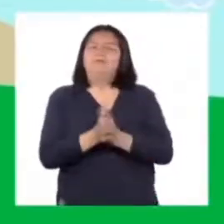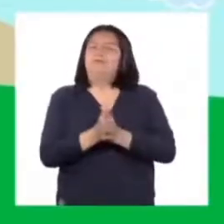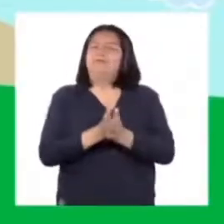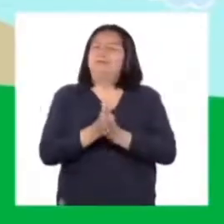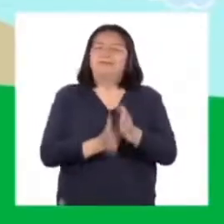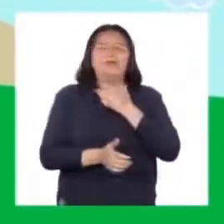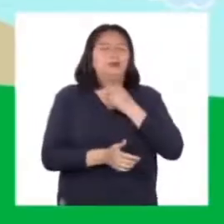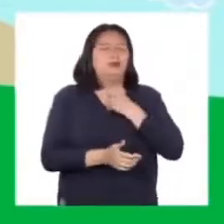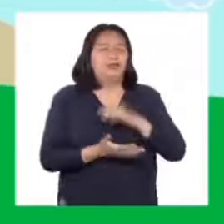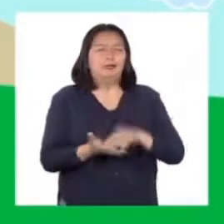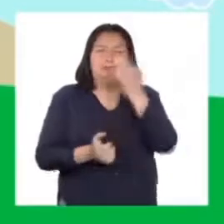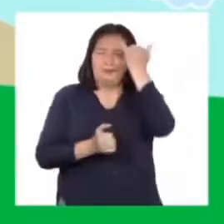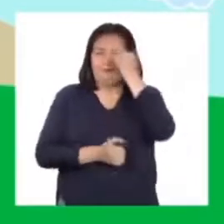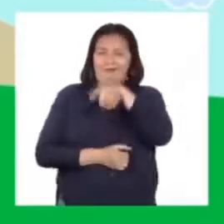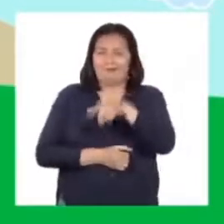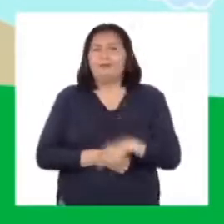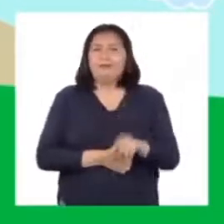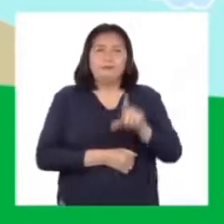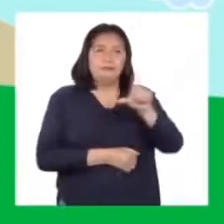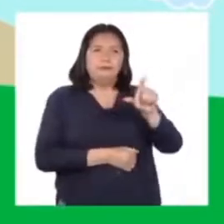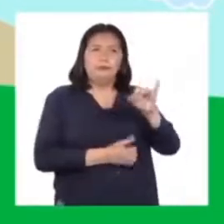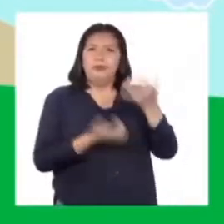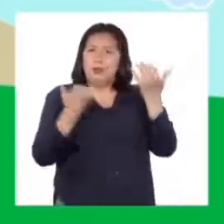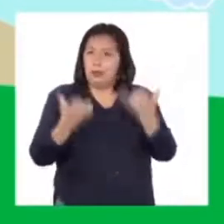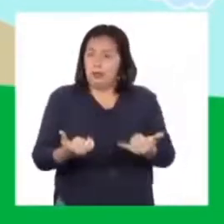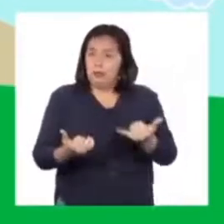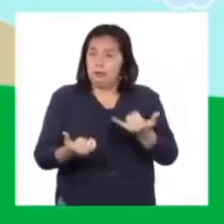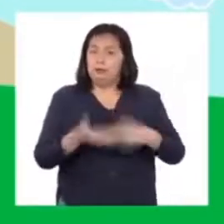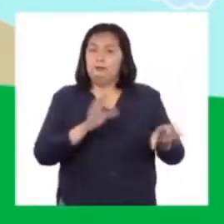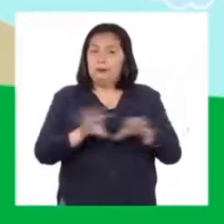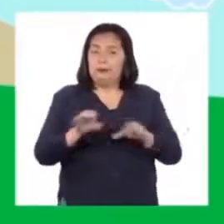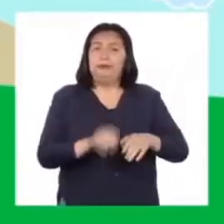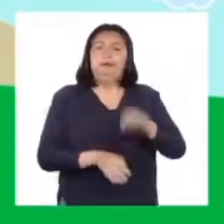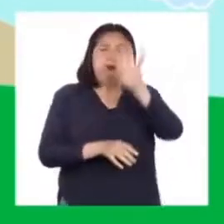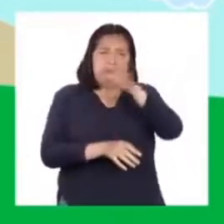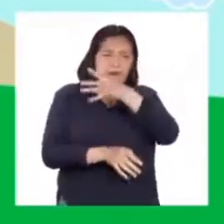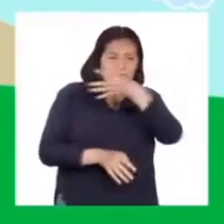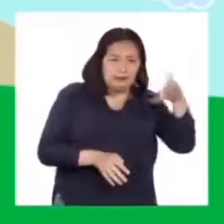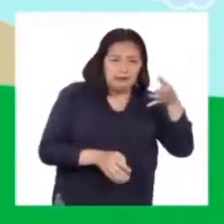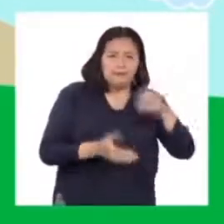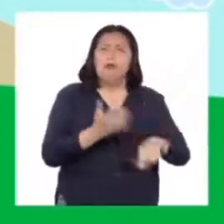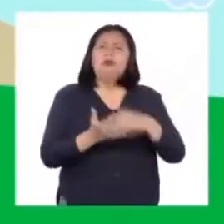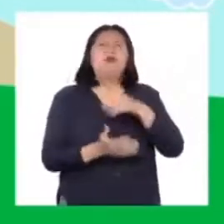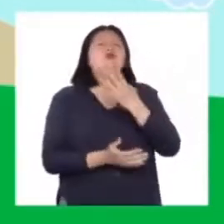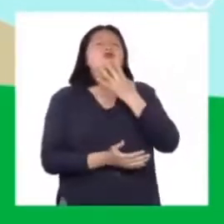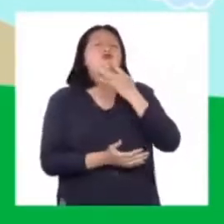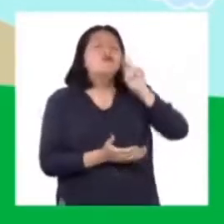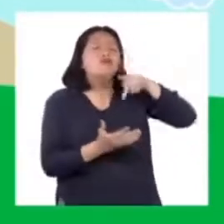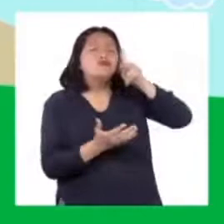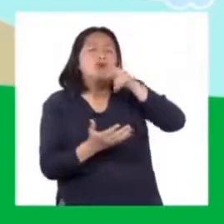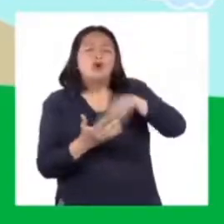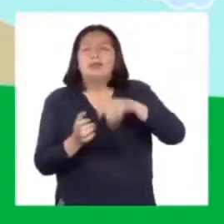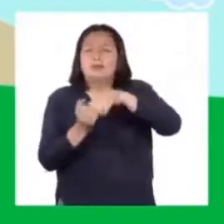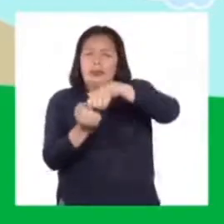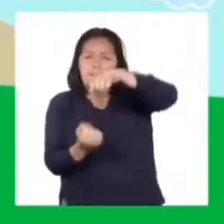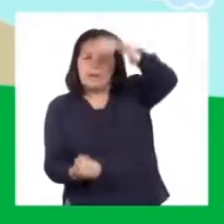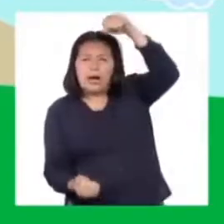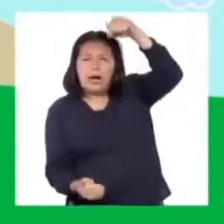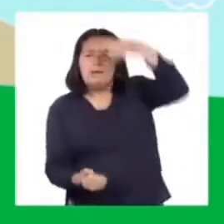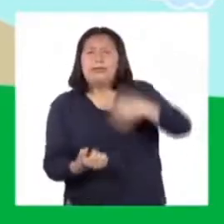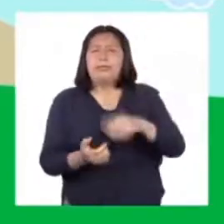la idea de Lucía. Ahora comenzarán a elaborar la tabla con plumones y papelógrafos para ayudar a los